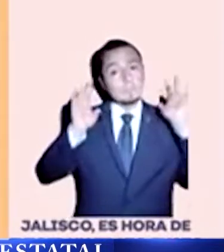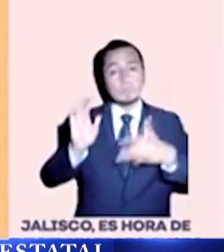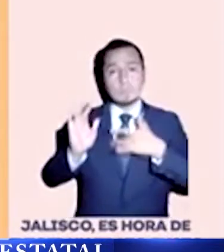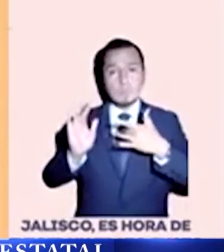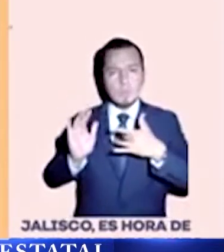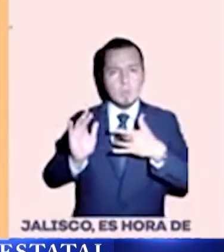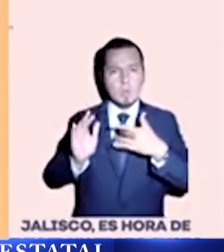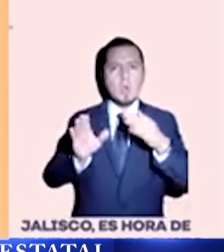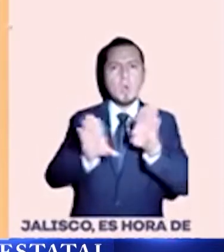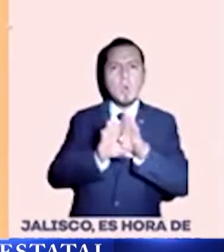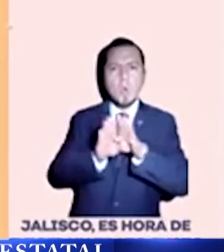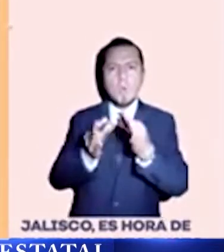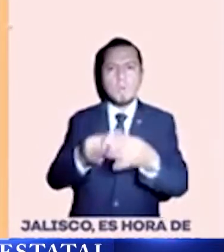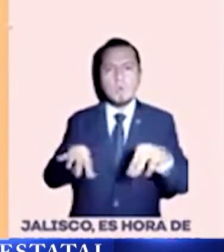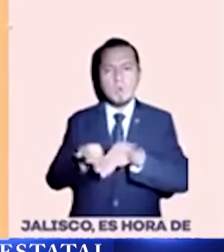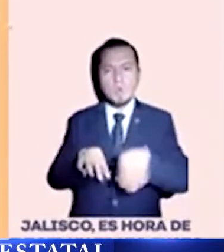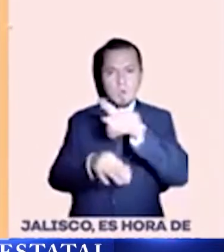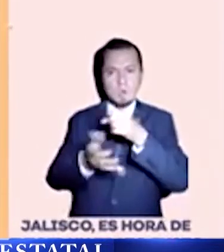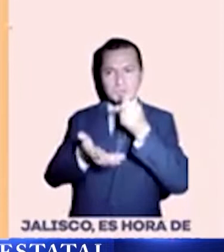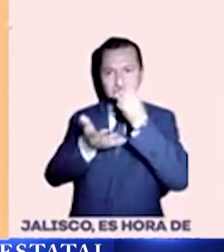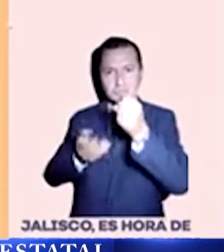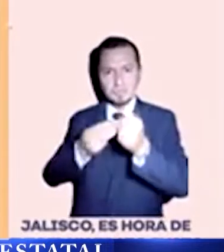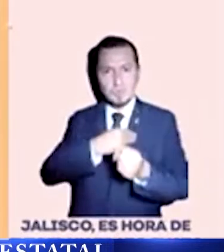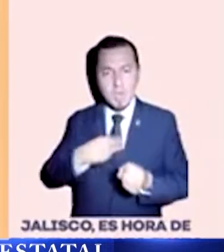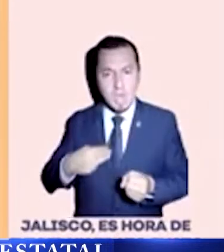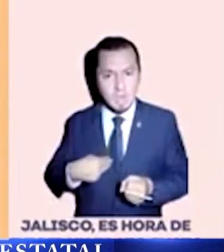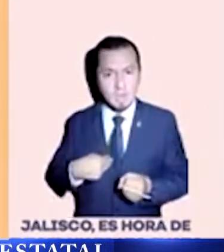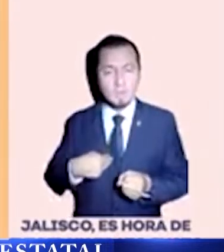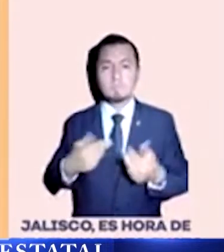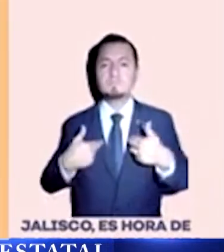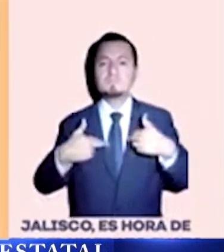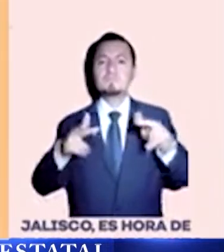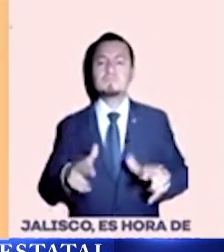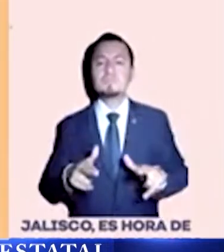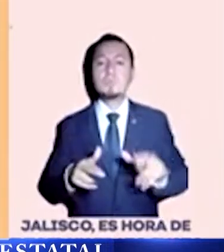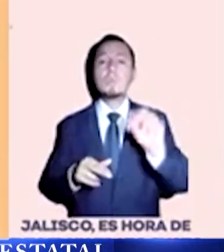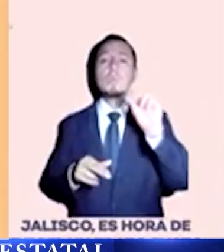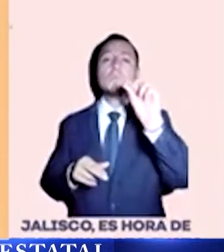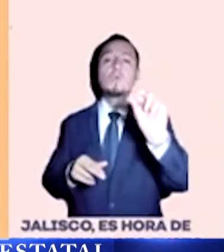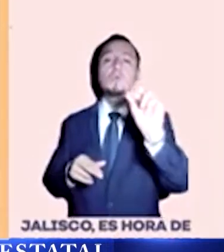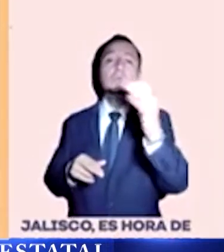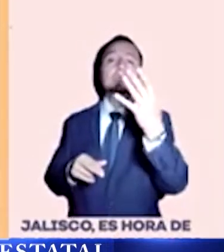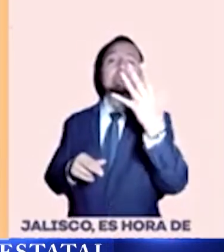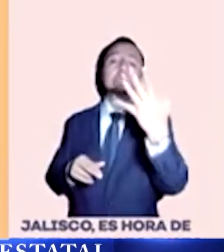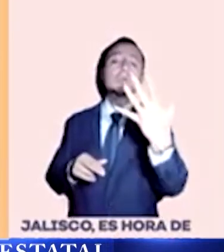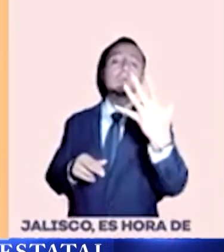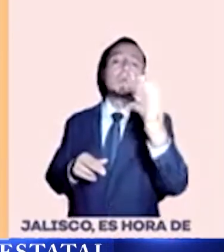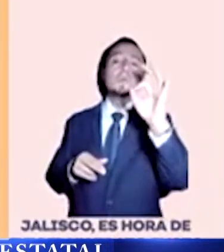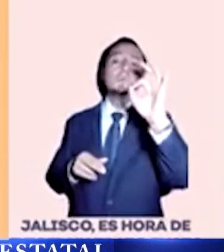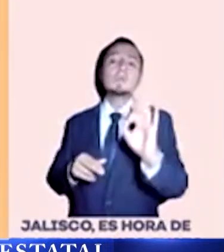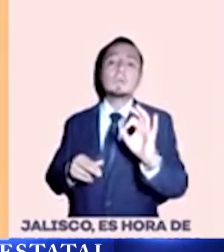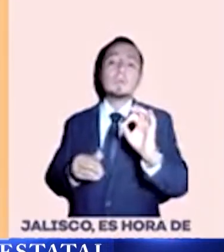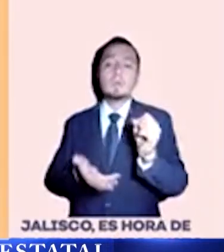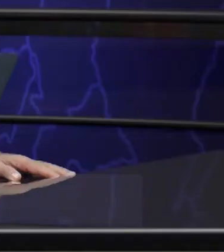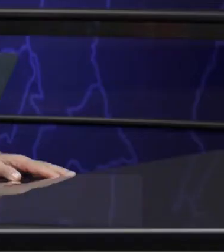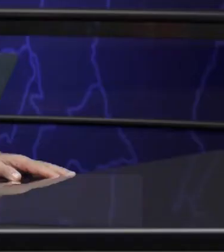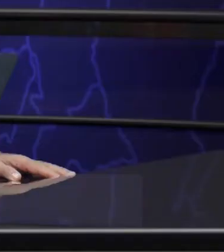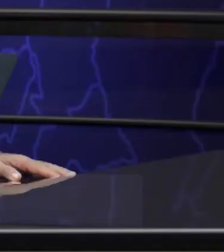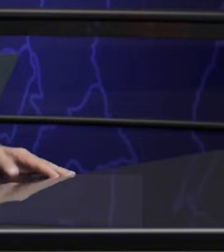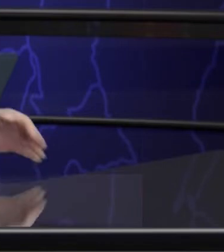el más importante fondo para apoyar a los municipios, representa apenas el 0.5% del total del